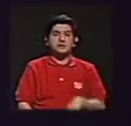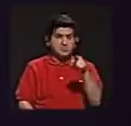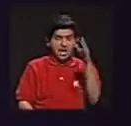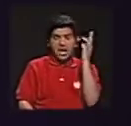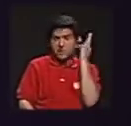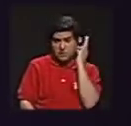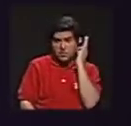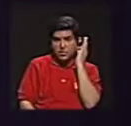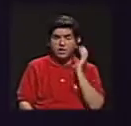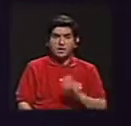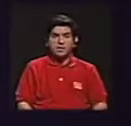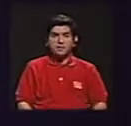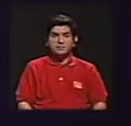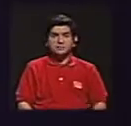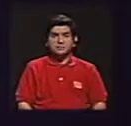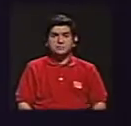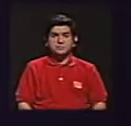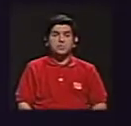mujeres somos